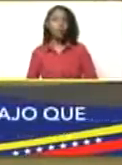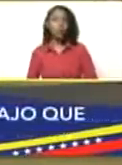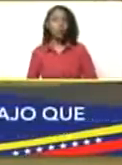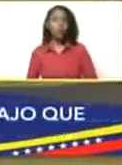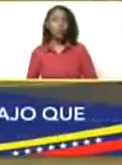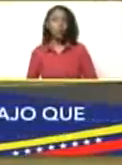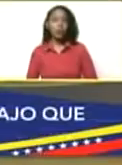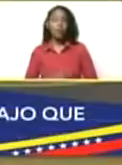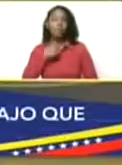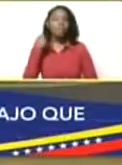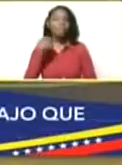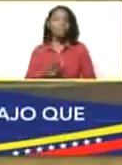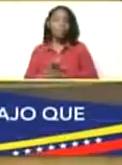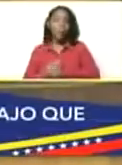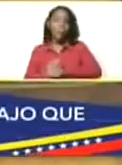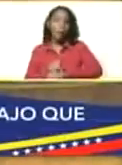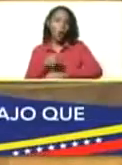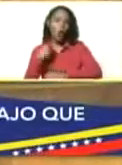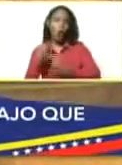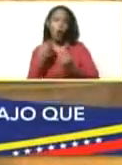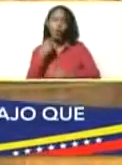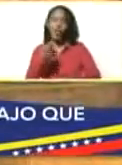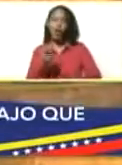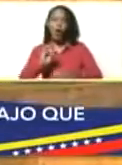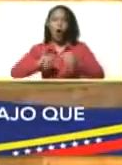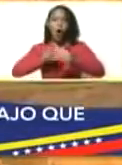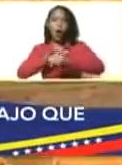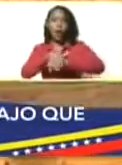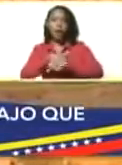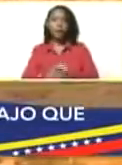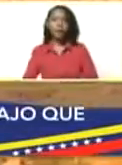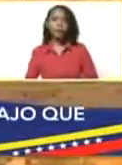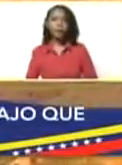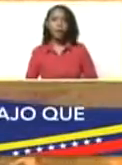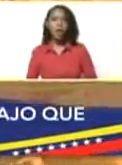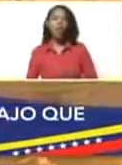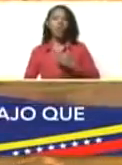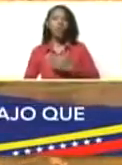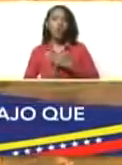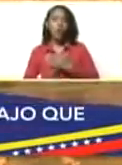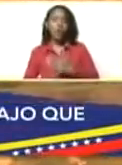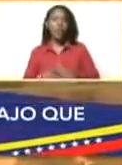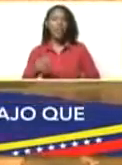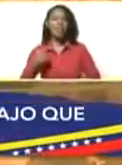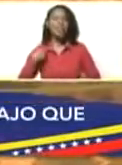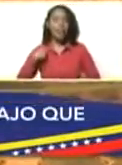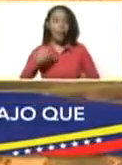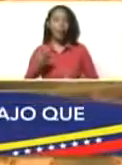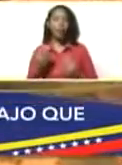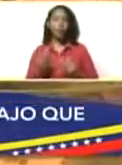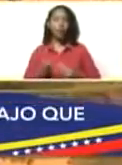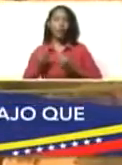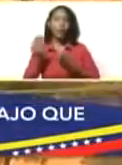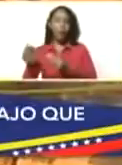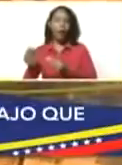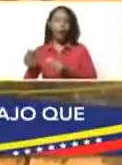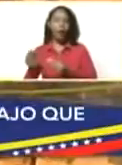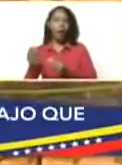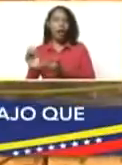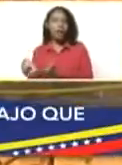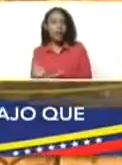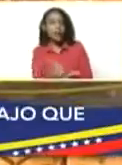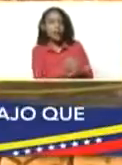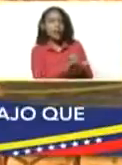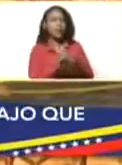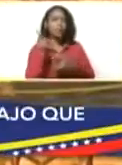Se nos ha ido muy temprano, como dijo Jorge Rodríguez. Todavía tenía mucho que dar. Recojamos